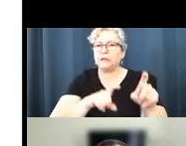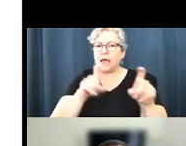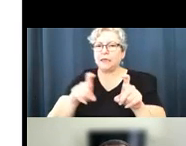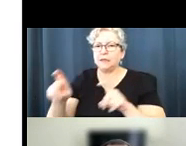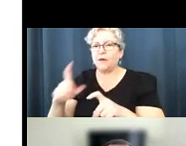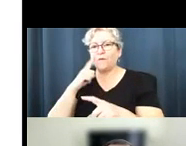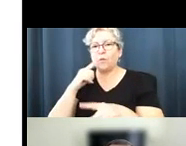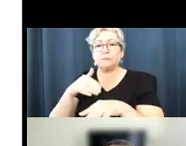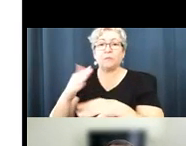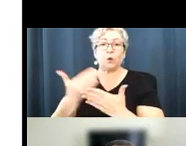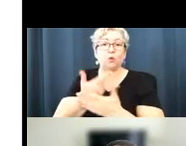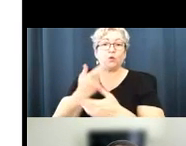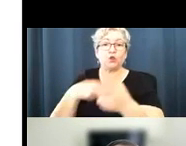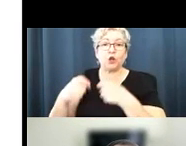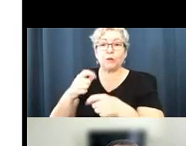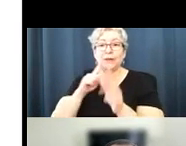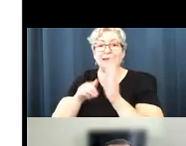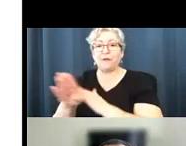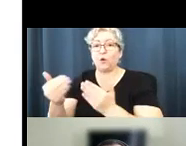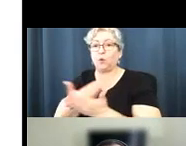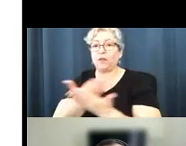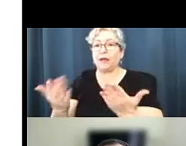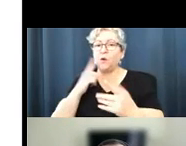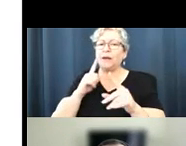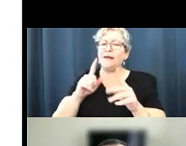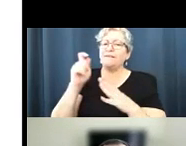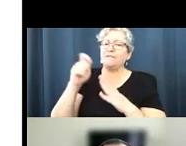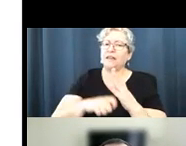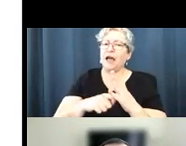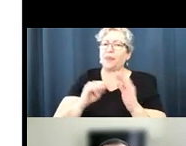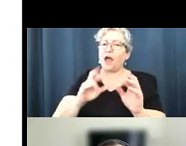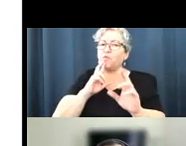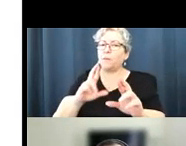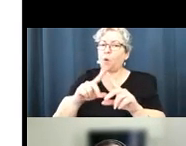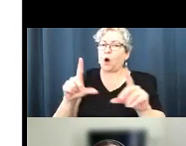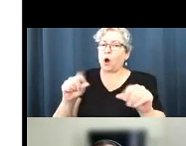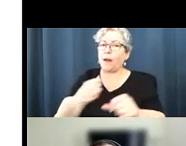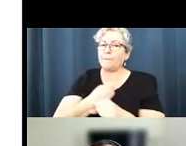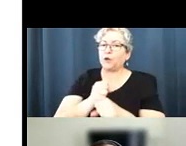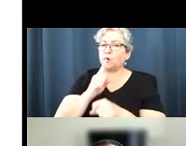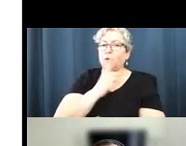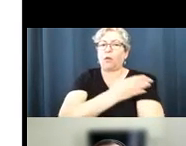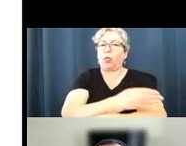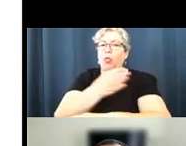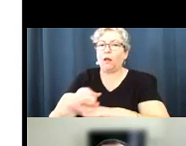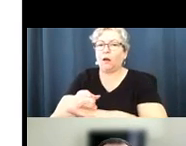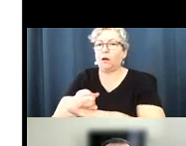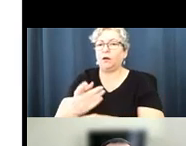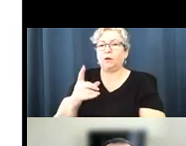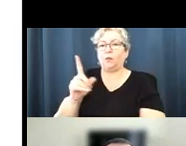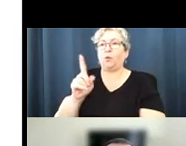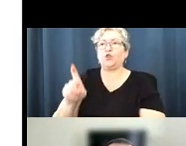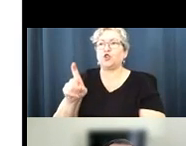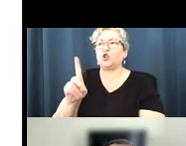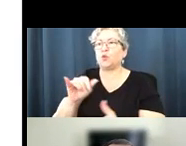está consistente y que se está funcionando. En lo que estamos desarrollando cosas nuevas, pues vamos a llenar esas tarjetas, esos